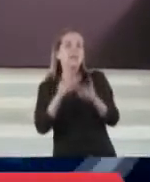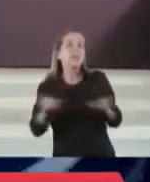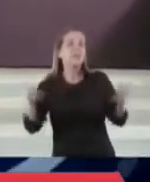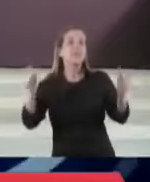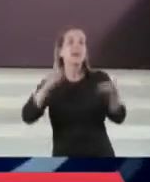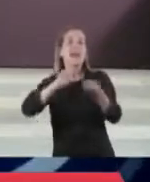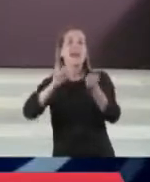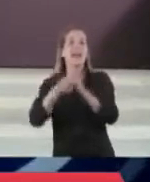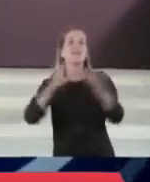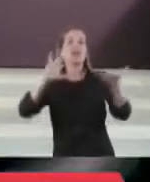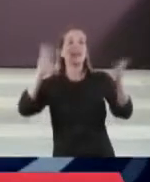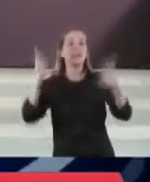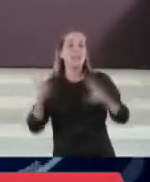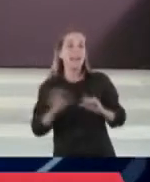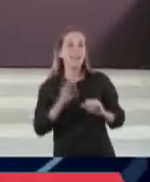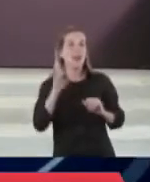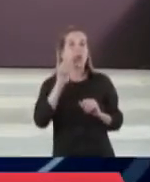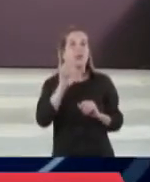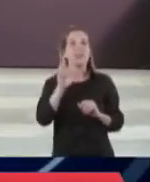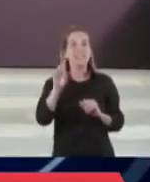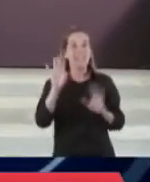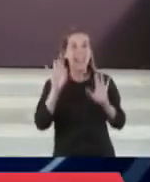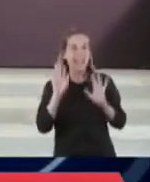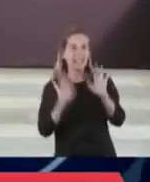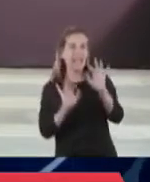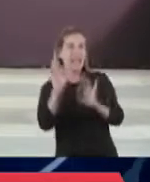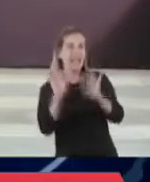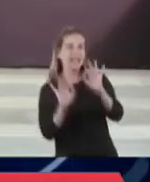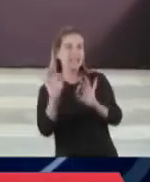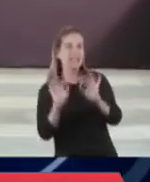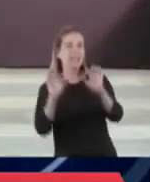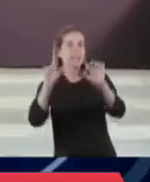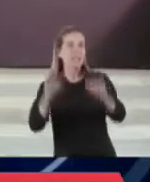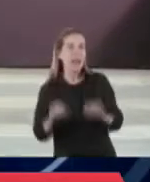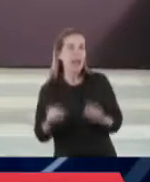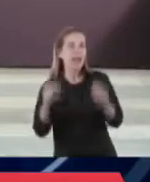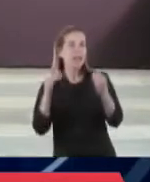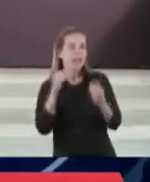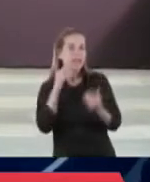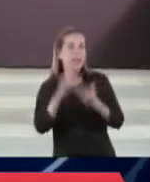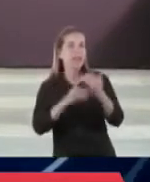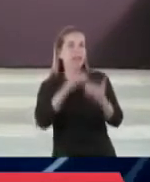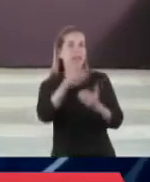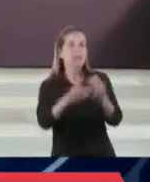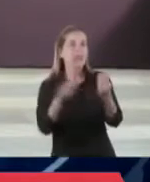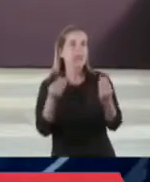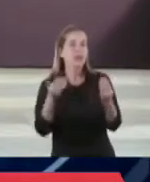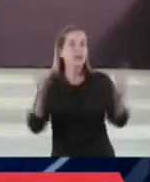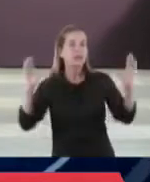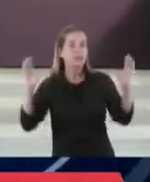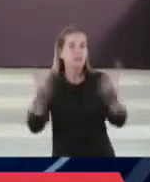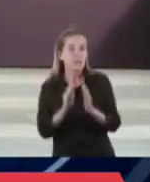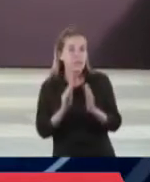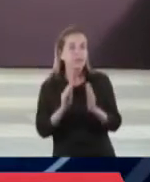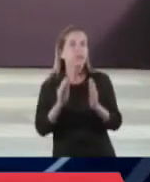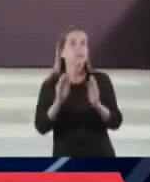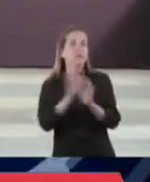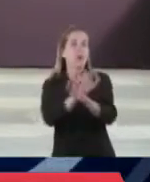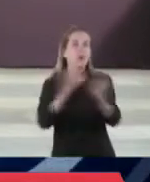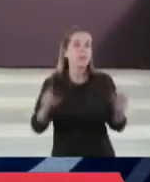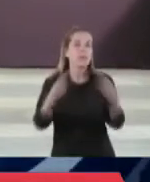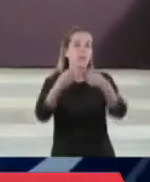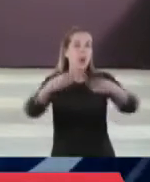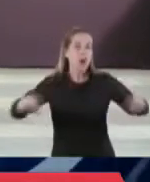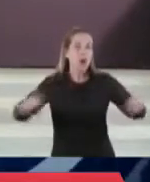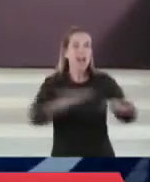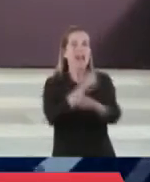este mediodía el presidente Alberto Fernández, por un momento corriéndose de la agenda política, esto es de lo que sucede en Brasil, de las internas que